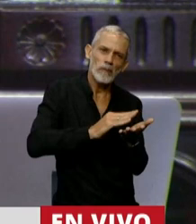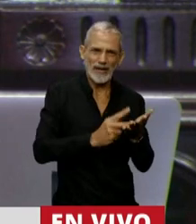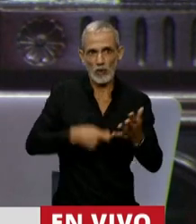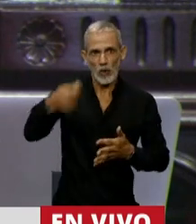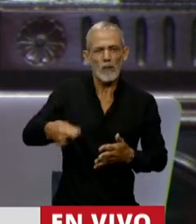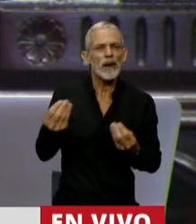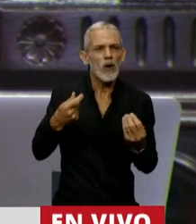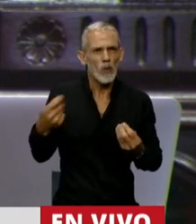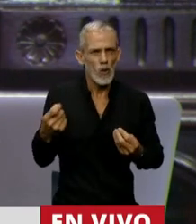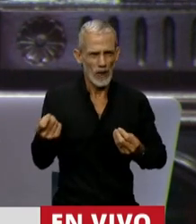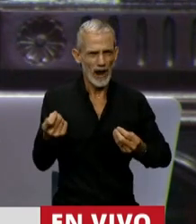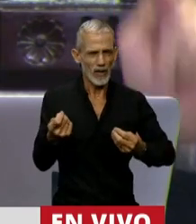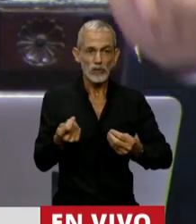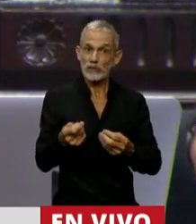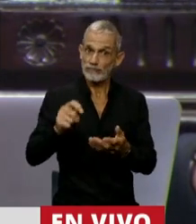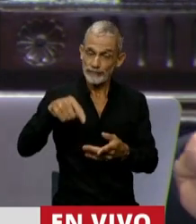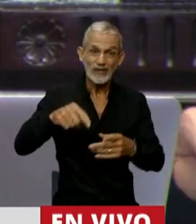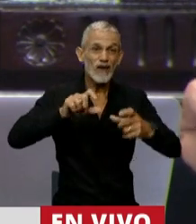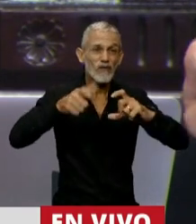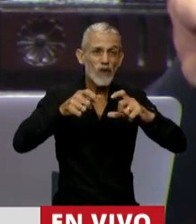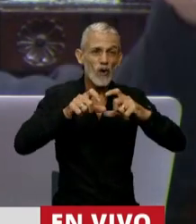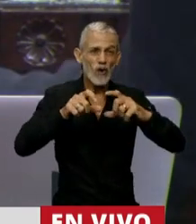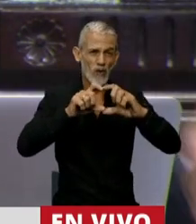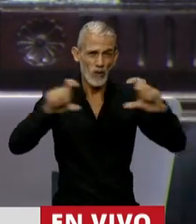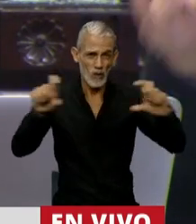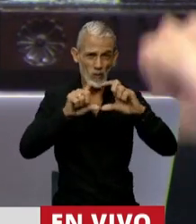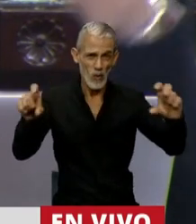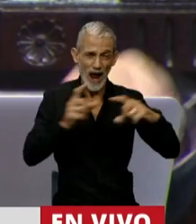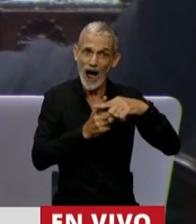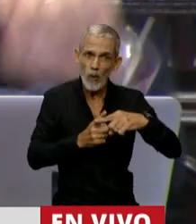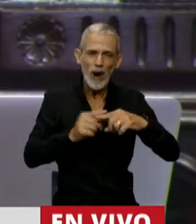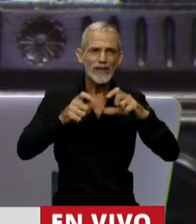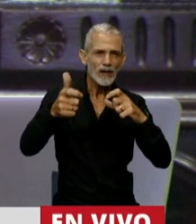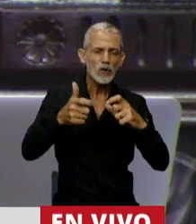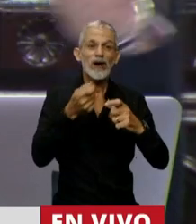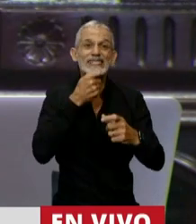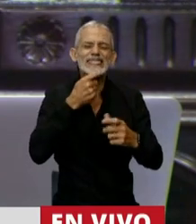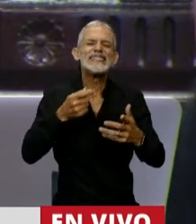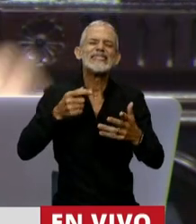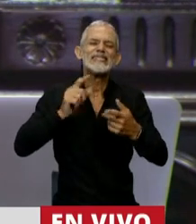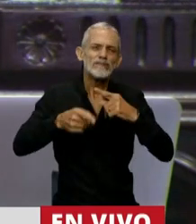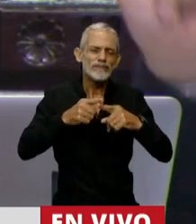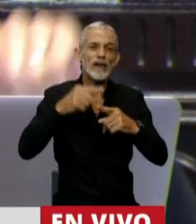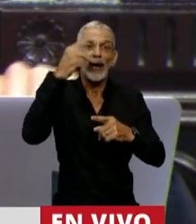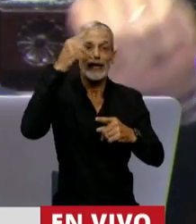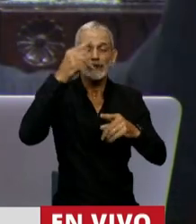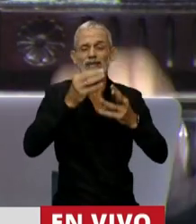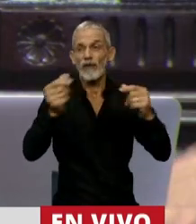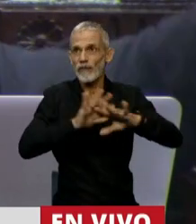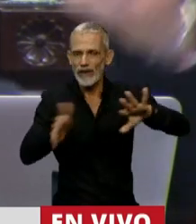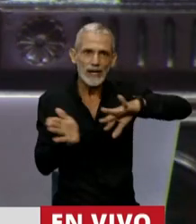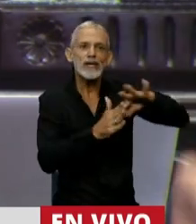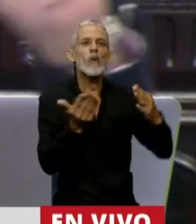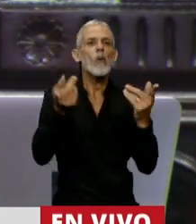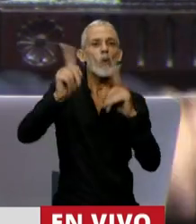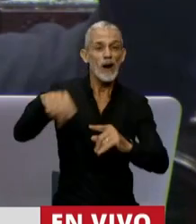sentado en este recinto. Esta fórmula, si alguna vez logramos superar la etapa kirchnerista y poner otra